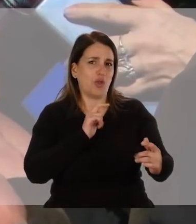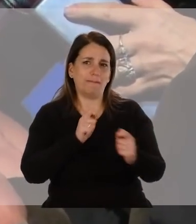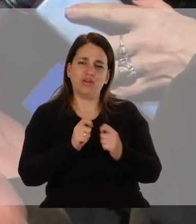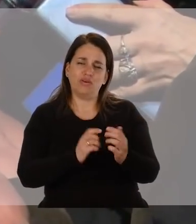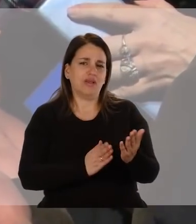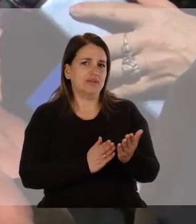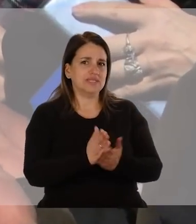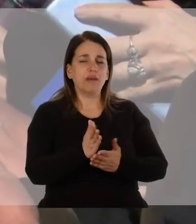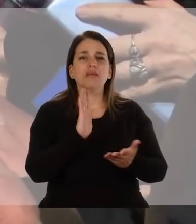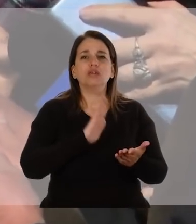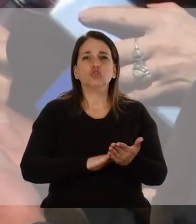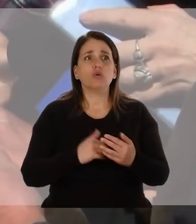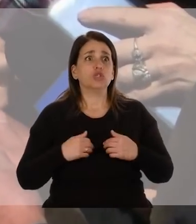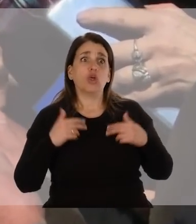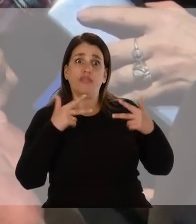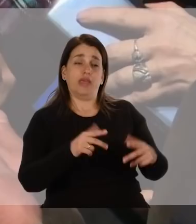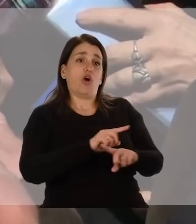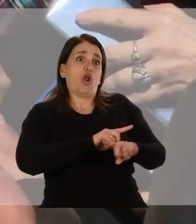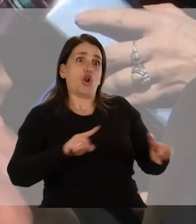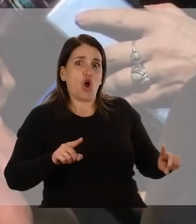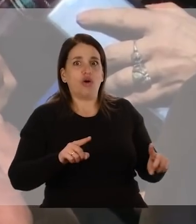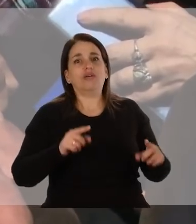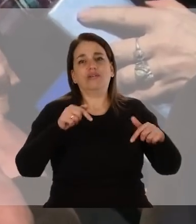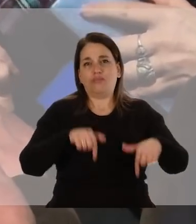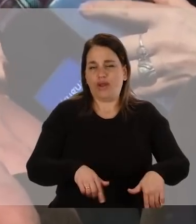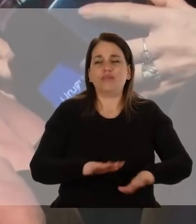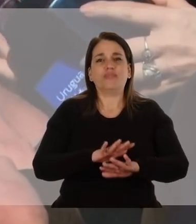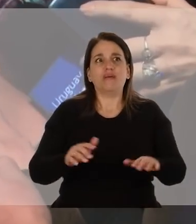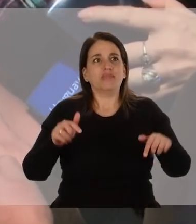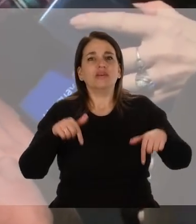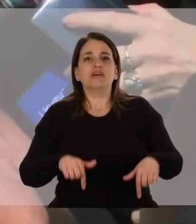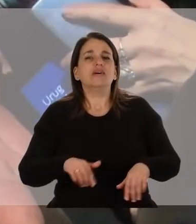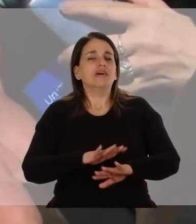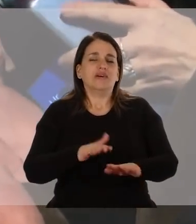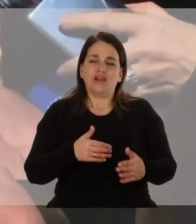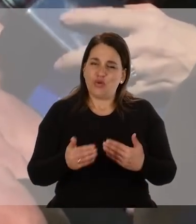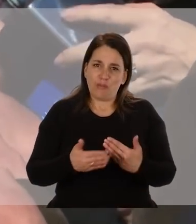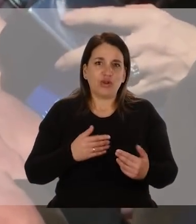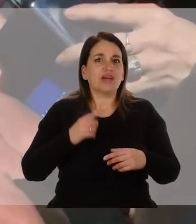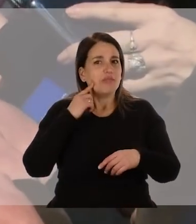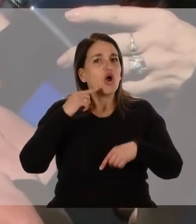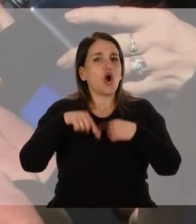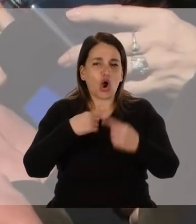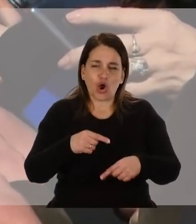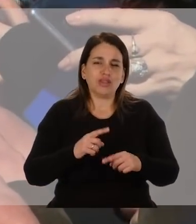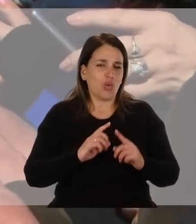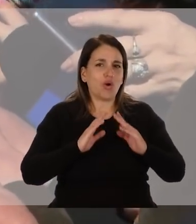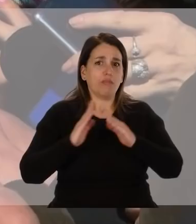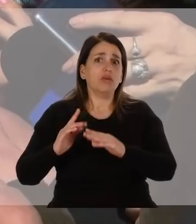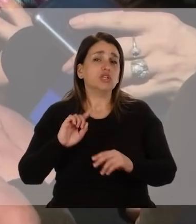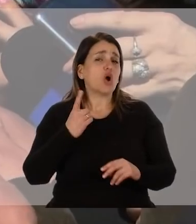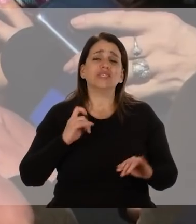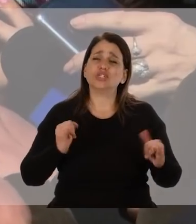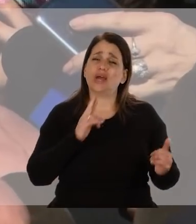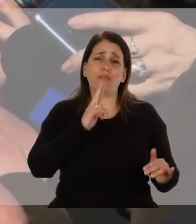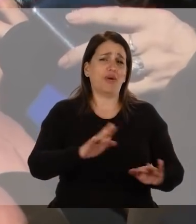una cordialidad en ese sentido, de si decimos no hacemos declaraciones porque iba a hablar con ustedes, la dejábamos pasar. Son otros. Se te adelantaron